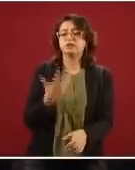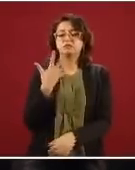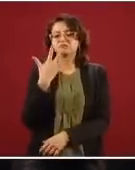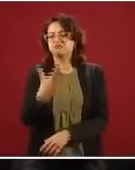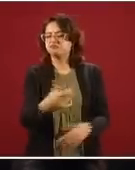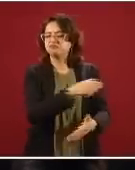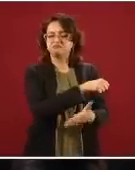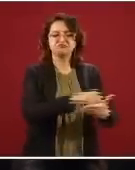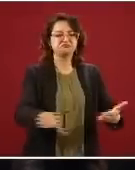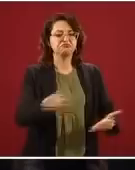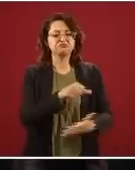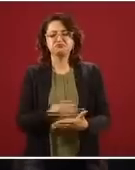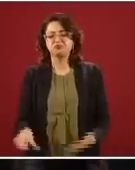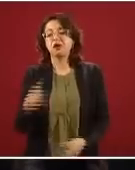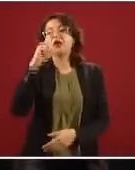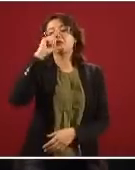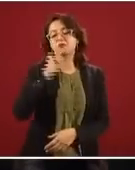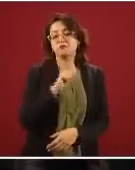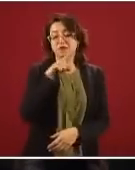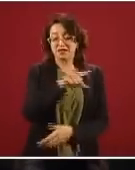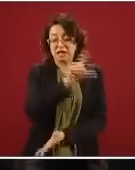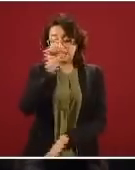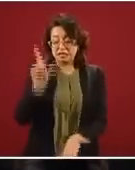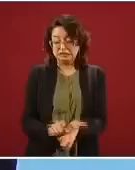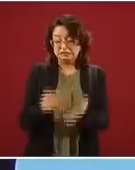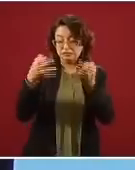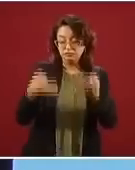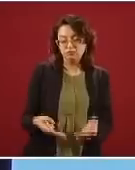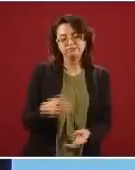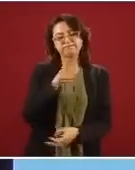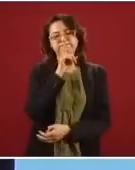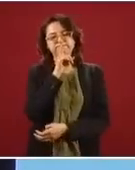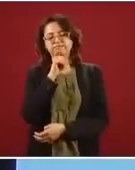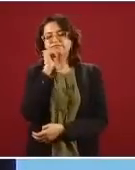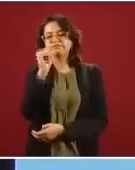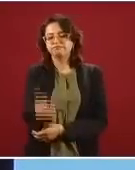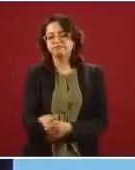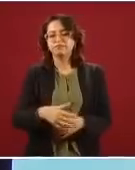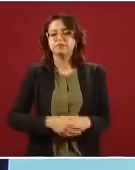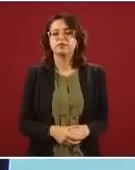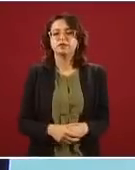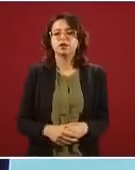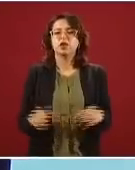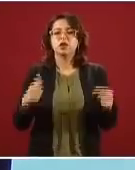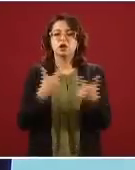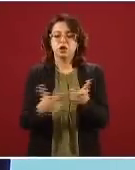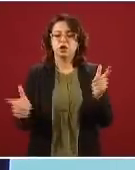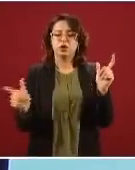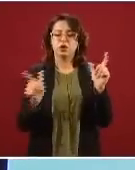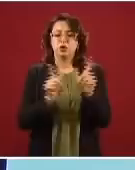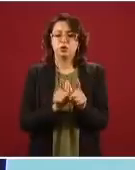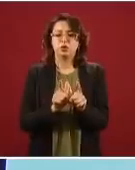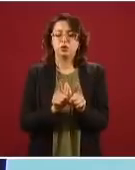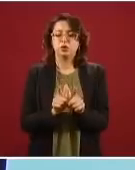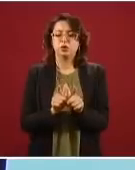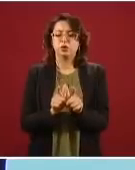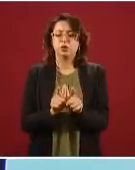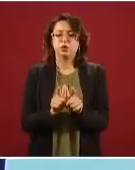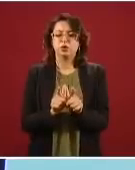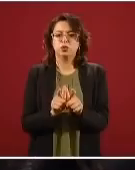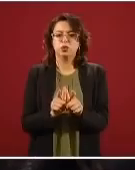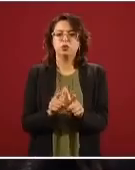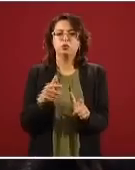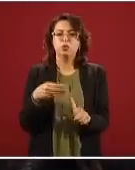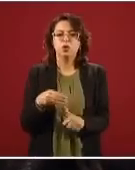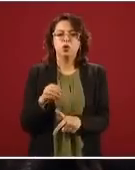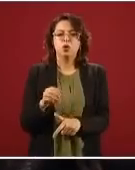2.792 por irregularidades de no dar litro por litro. El grupo Molmer es la que no se